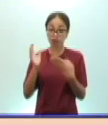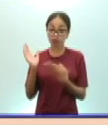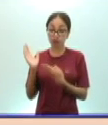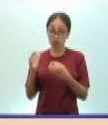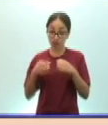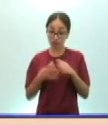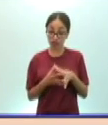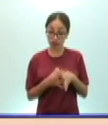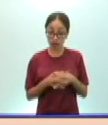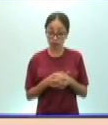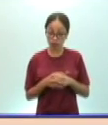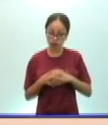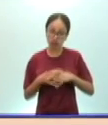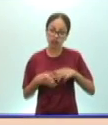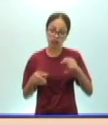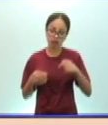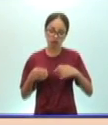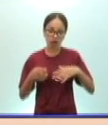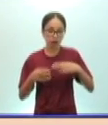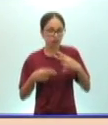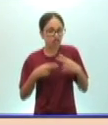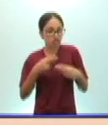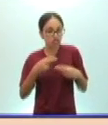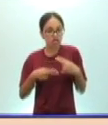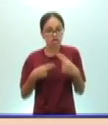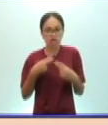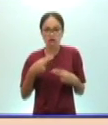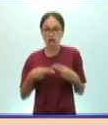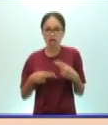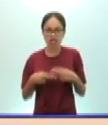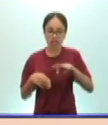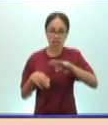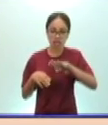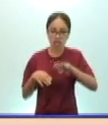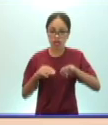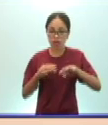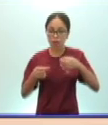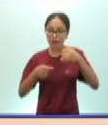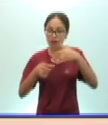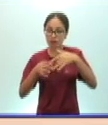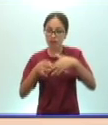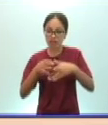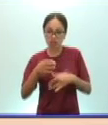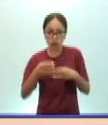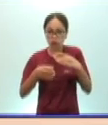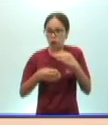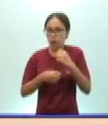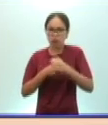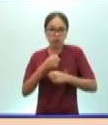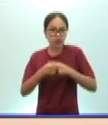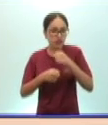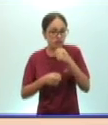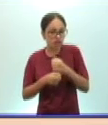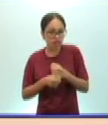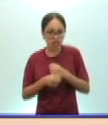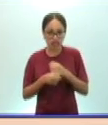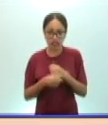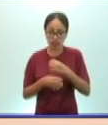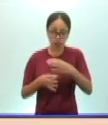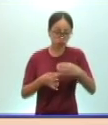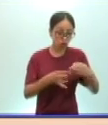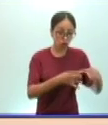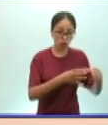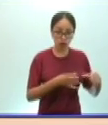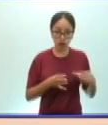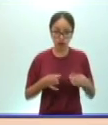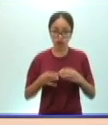supuesto, para qué se utiliza la operación de filtración, cómo se realiza o cómo se lleva a cabo, qué útiles de laboratorio vamos